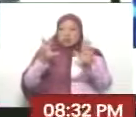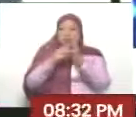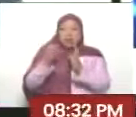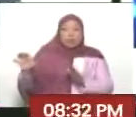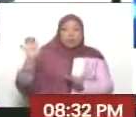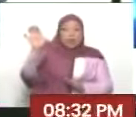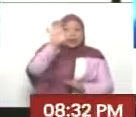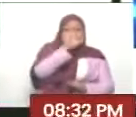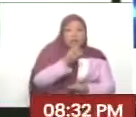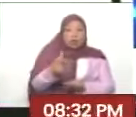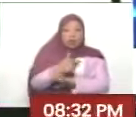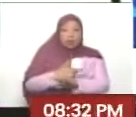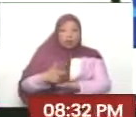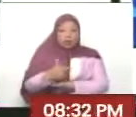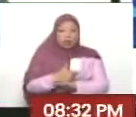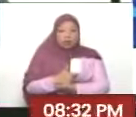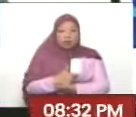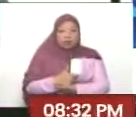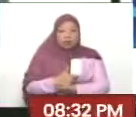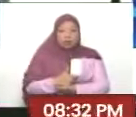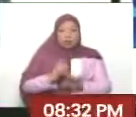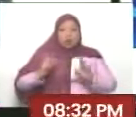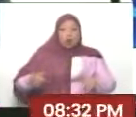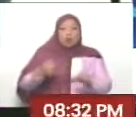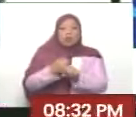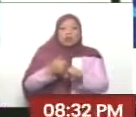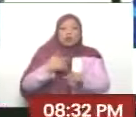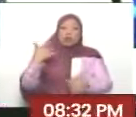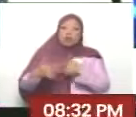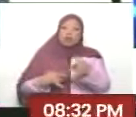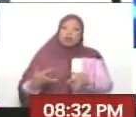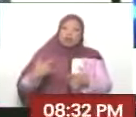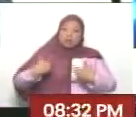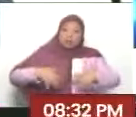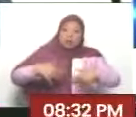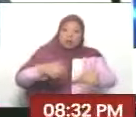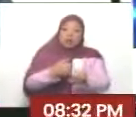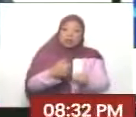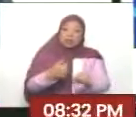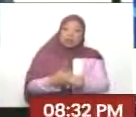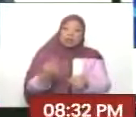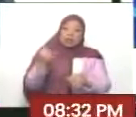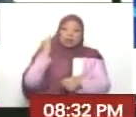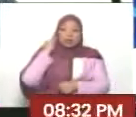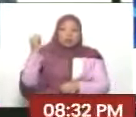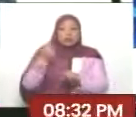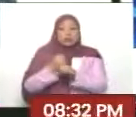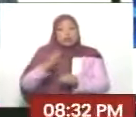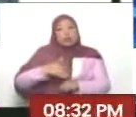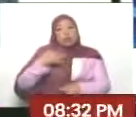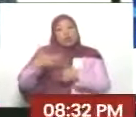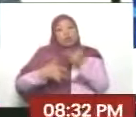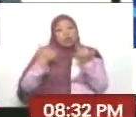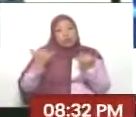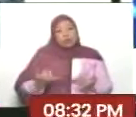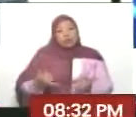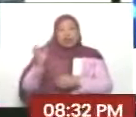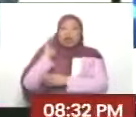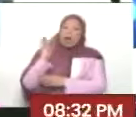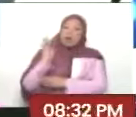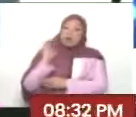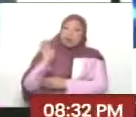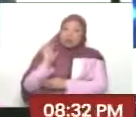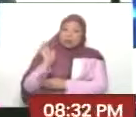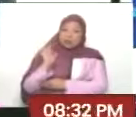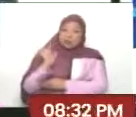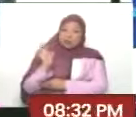países y gobiernos. Esa iniciativa está ahora en marcha, con la idea de que podamos llevar a la Asamblea General